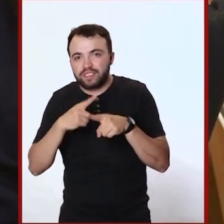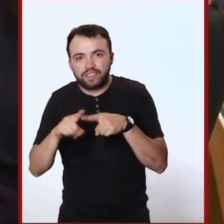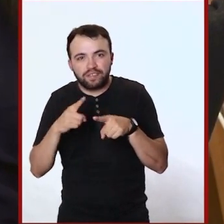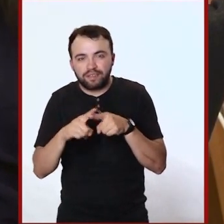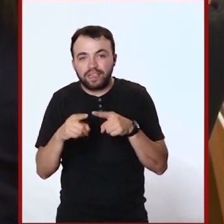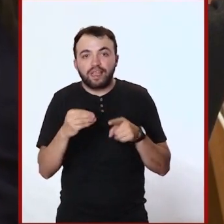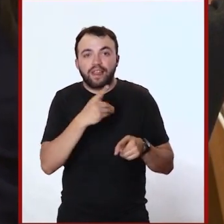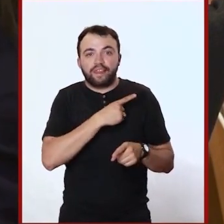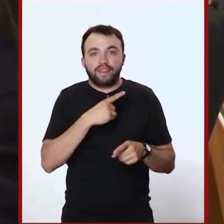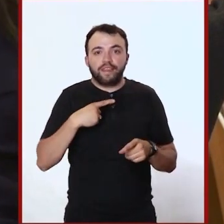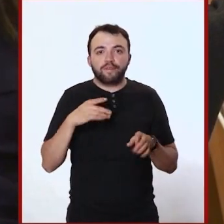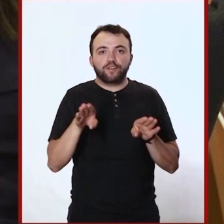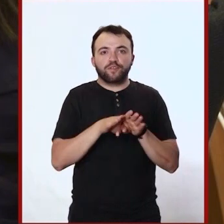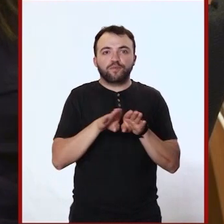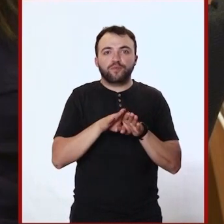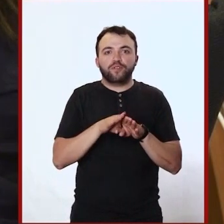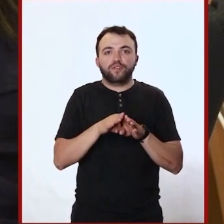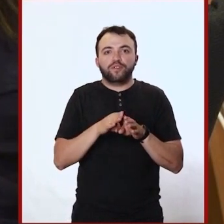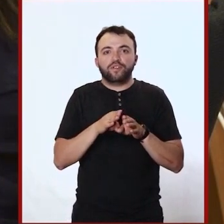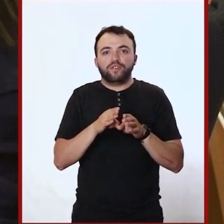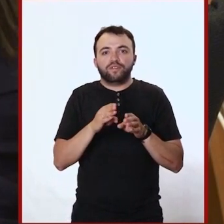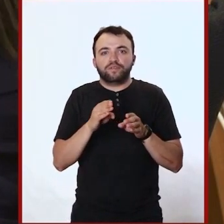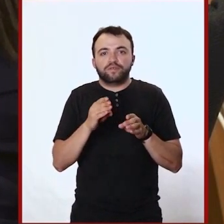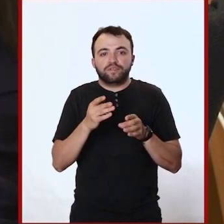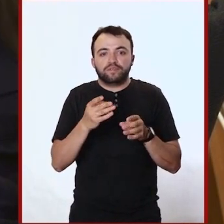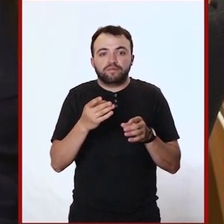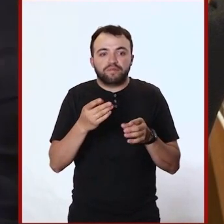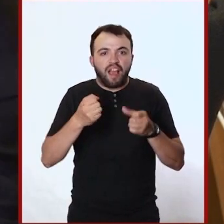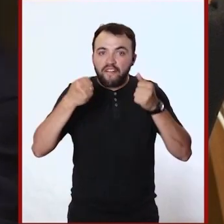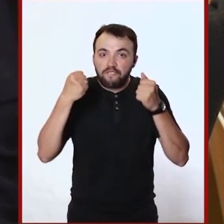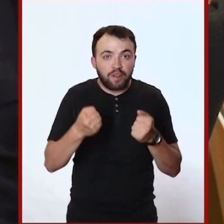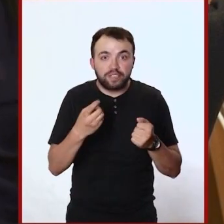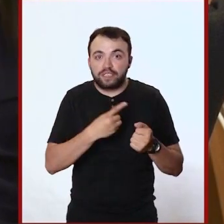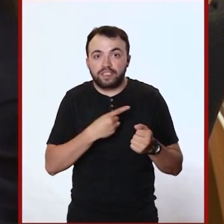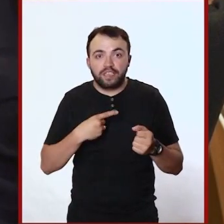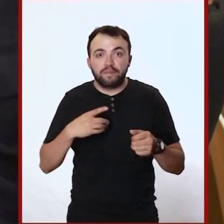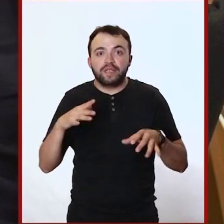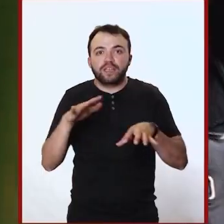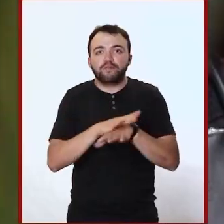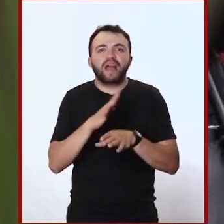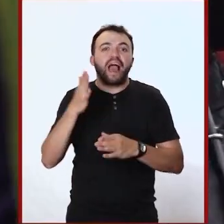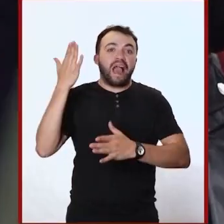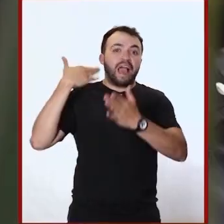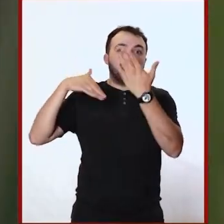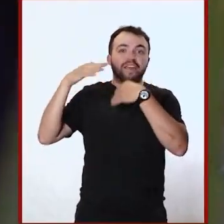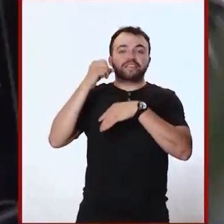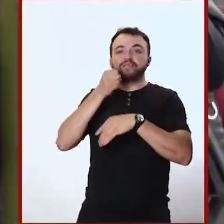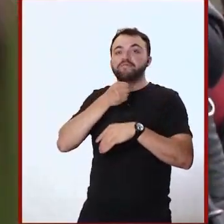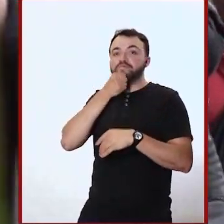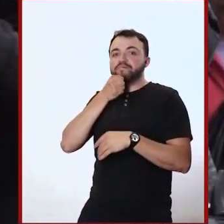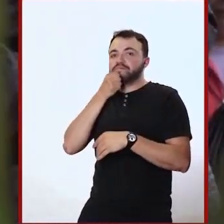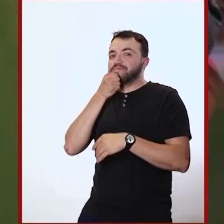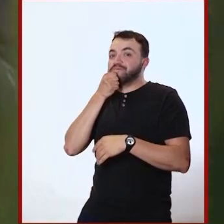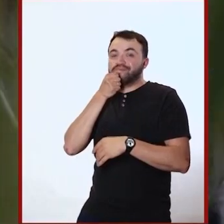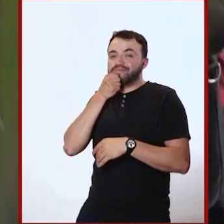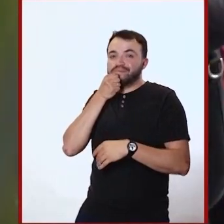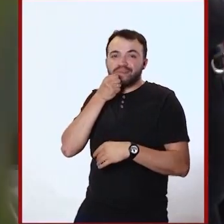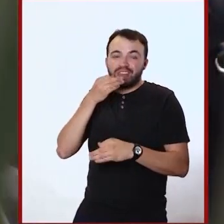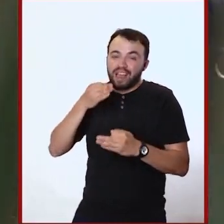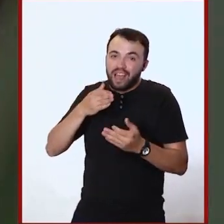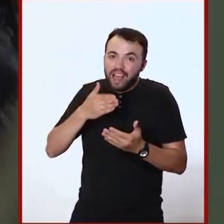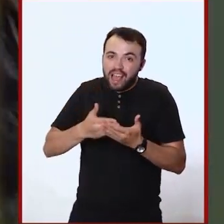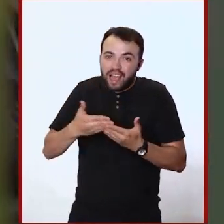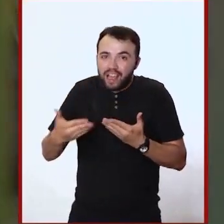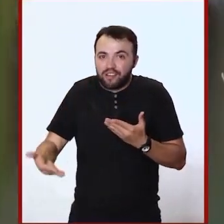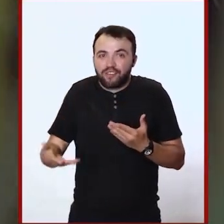de adaptación y sobrevivencia por el cual los que mantenían viejas formas de trabajar, de producir, van a